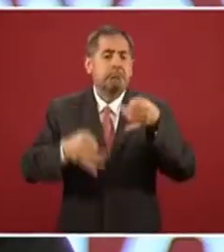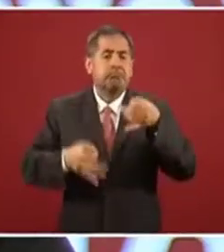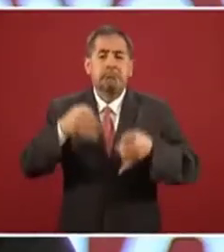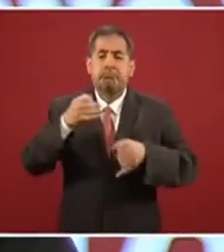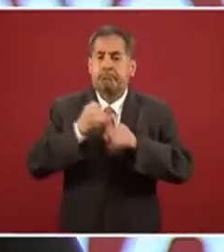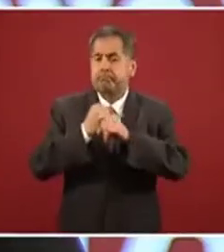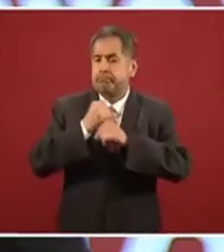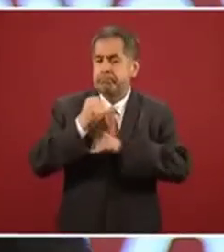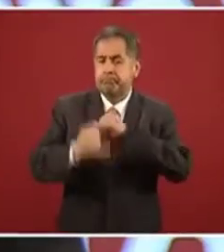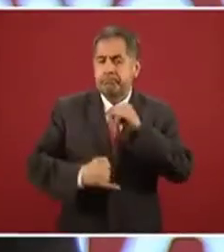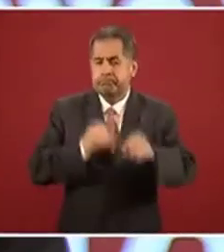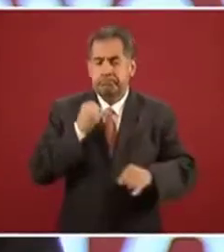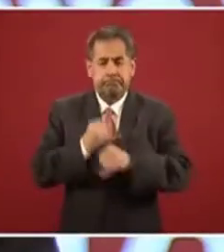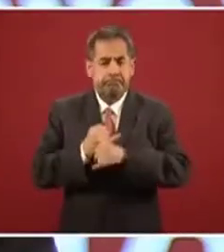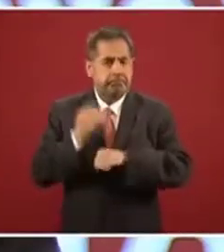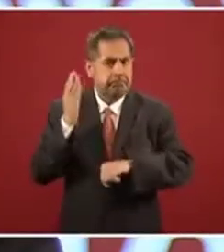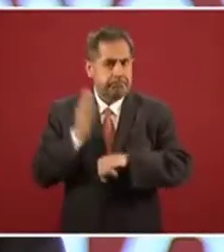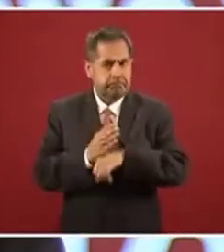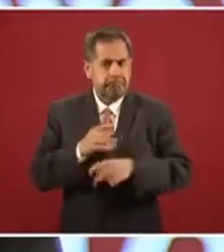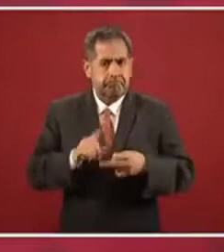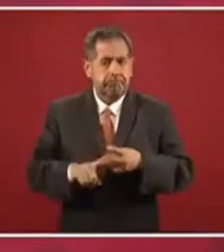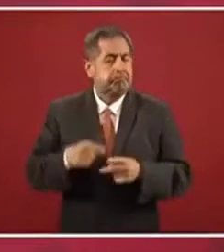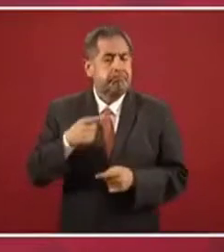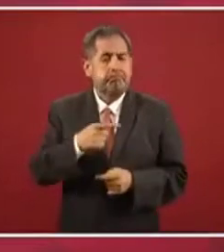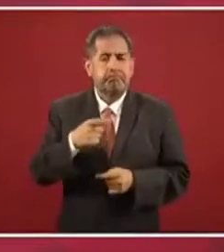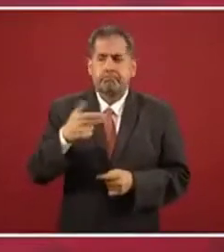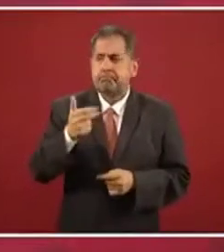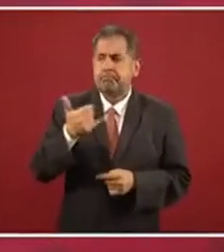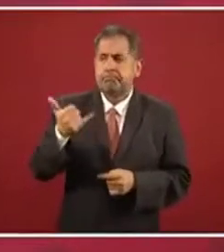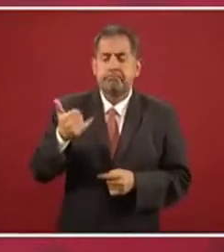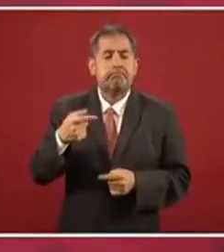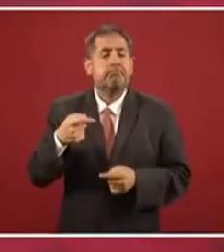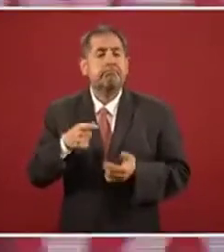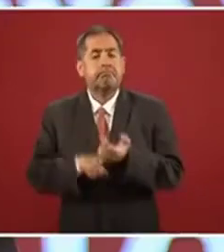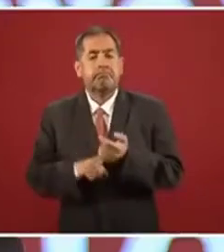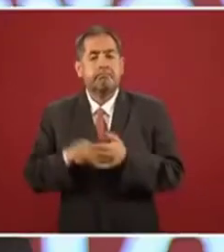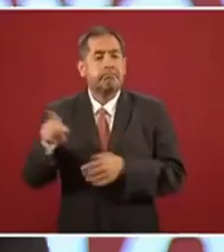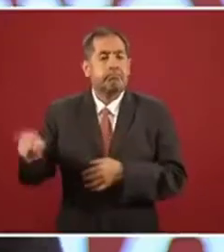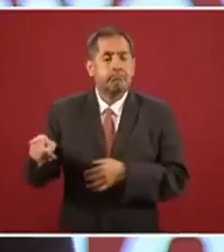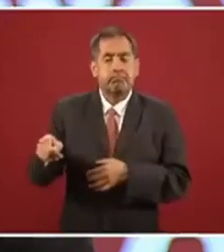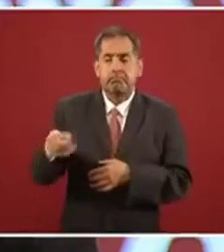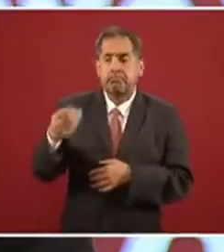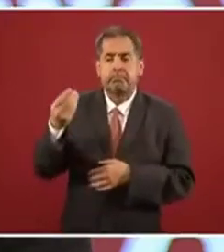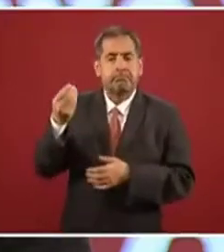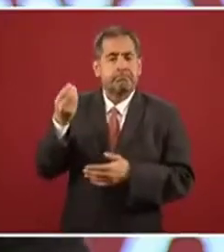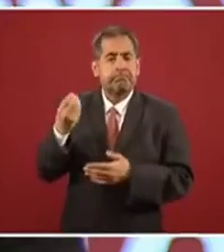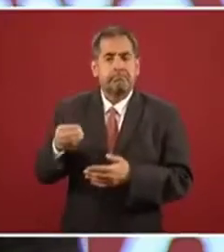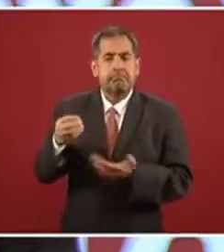Internacional, Penal Internacional, por violación a obligaciones diplomáticas.